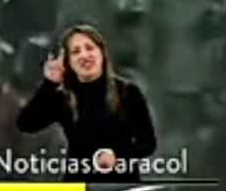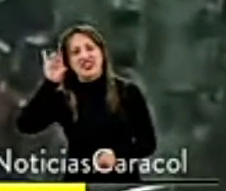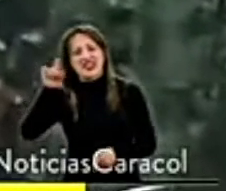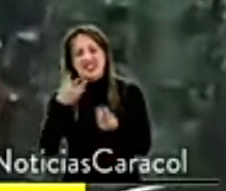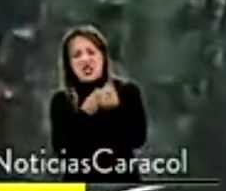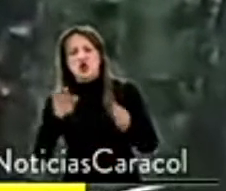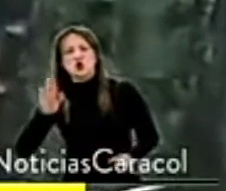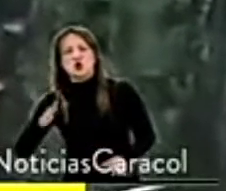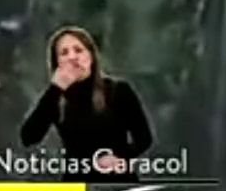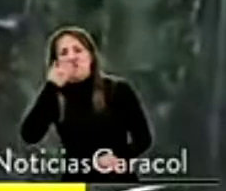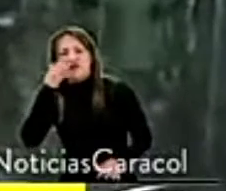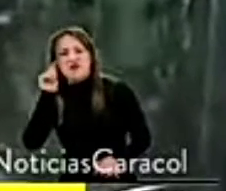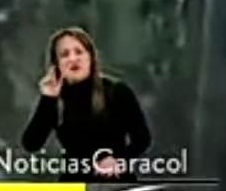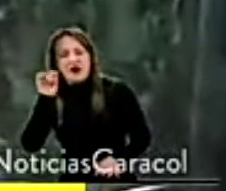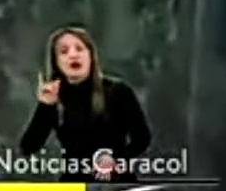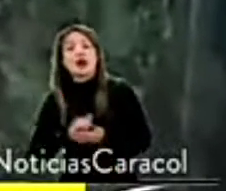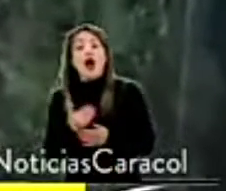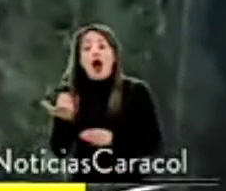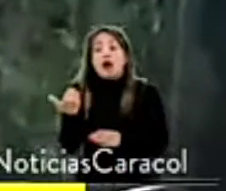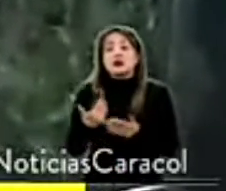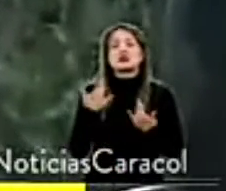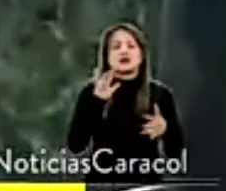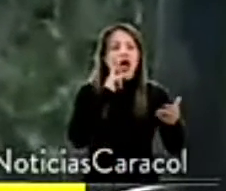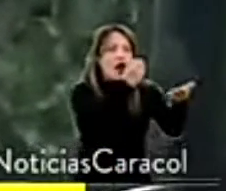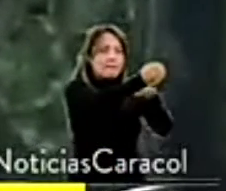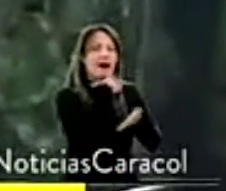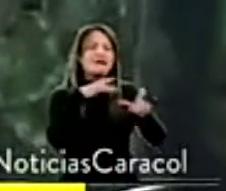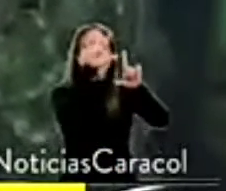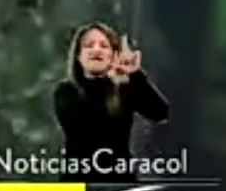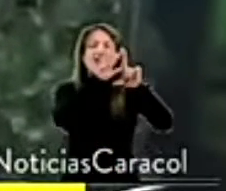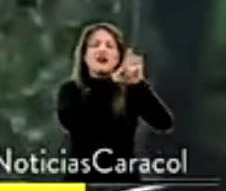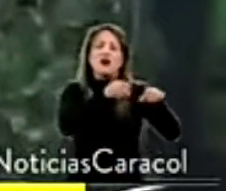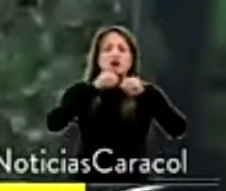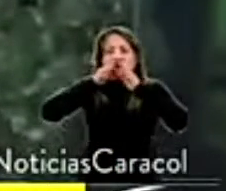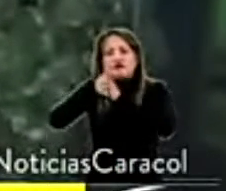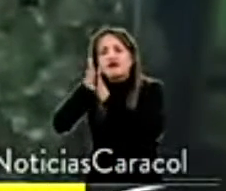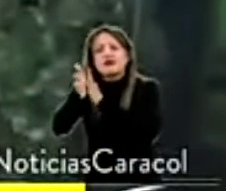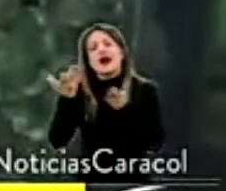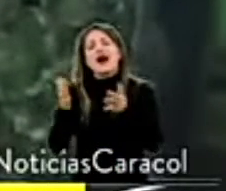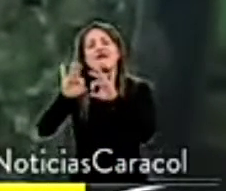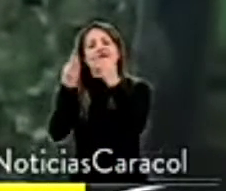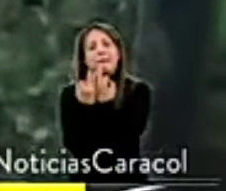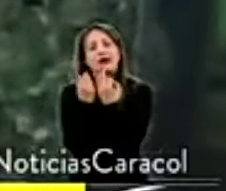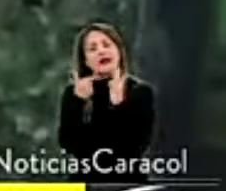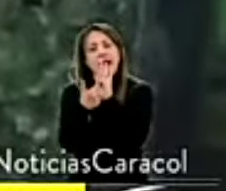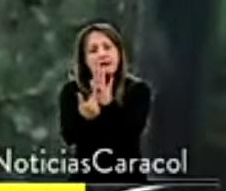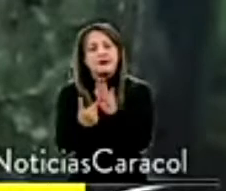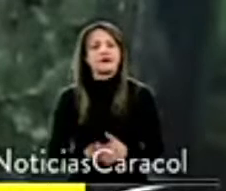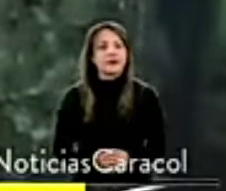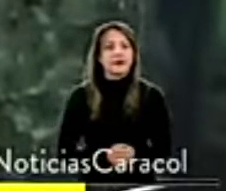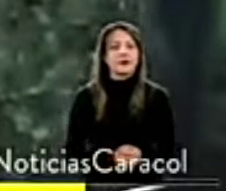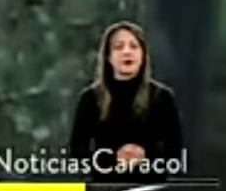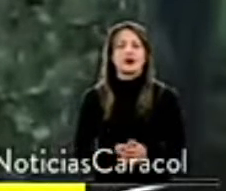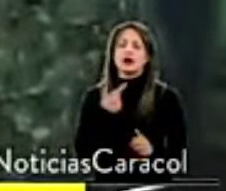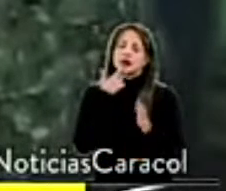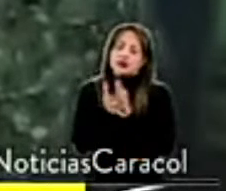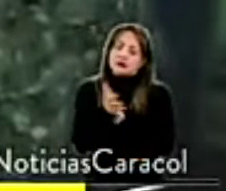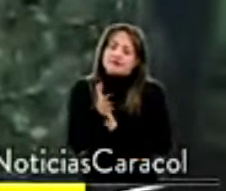se conoció la primera prueba de vida del patrullero, donde le envía un mensaje a su familia. Aprovecho para